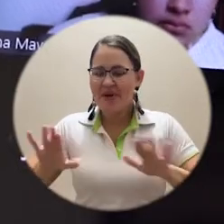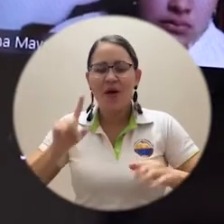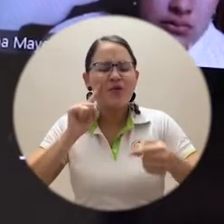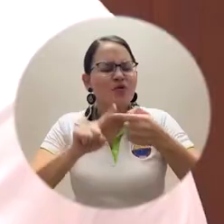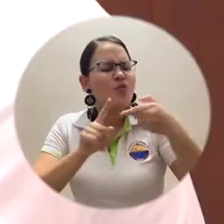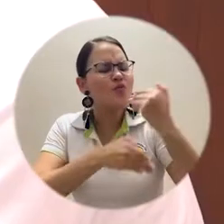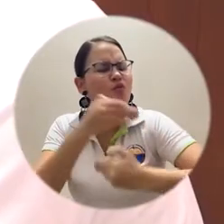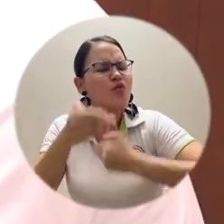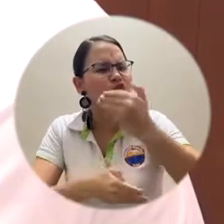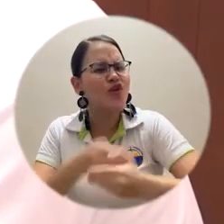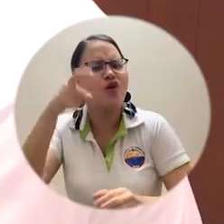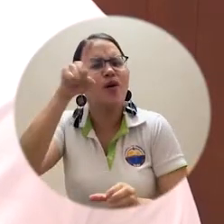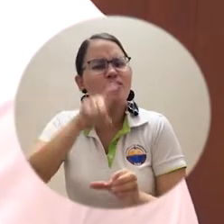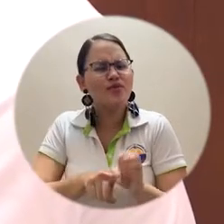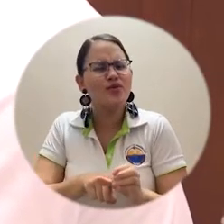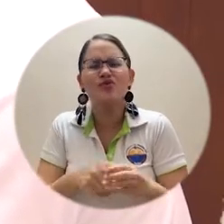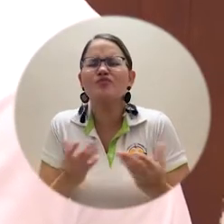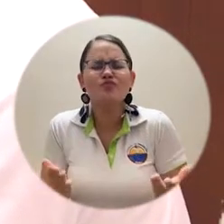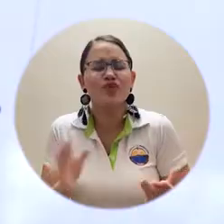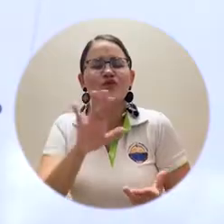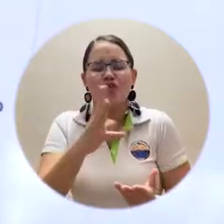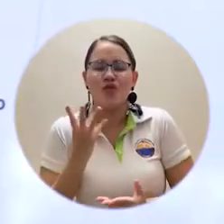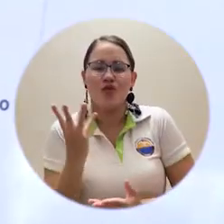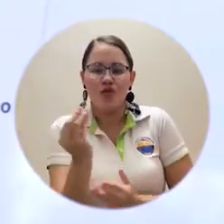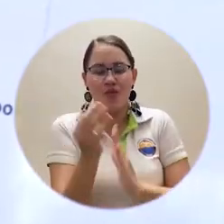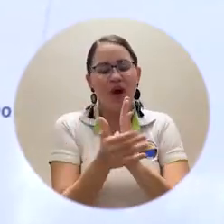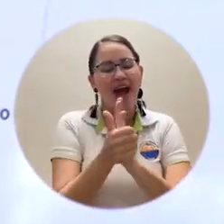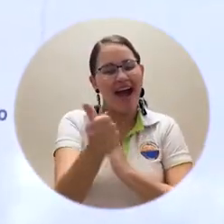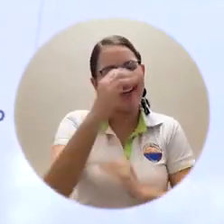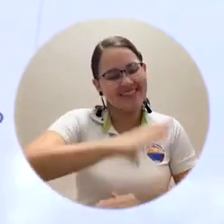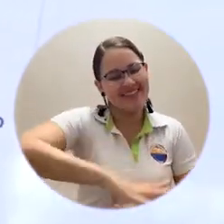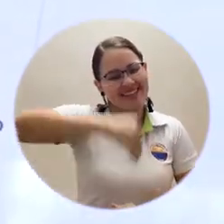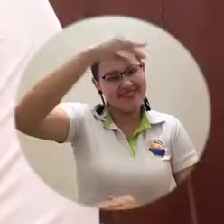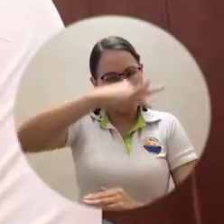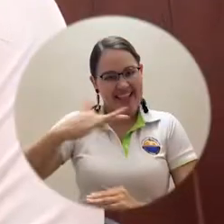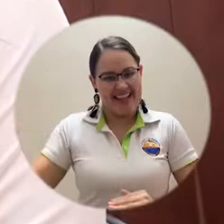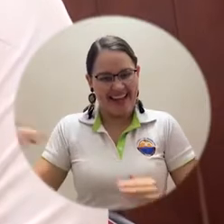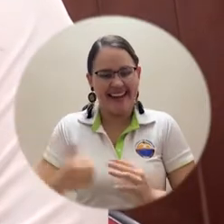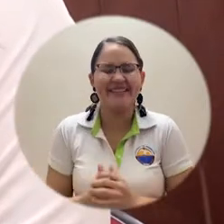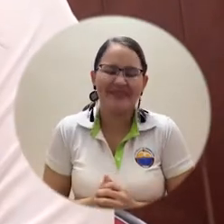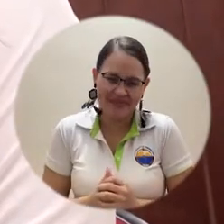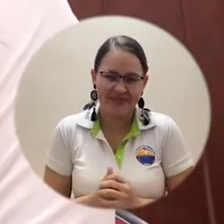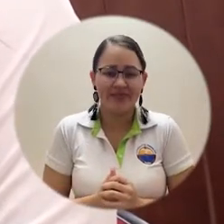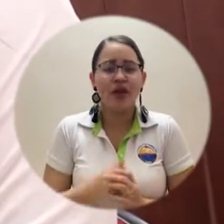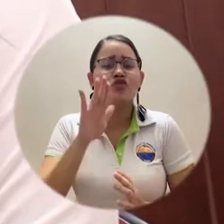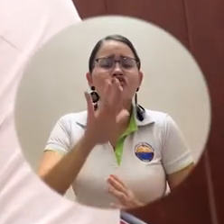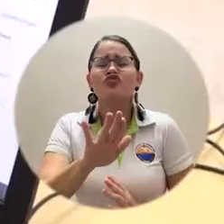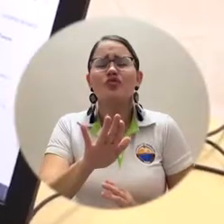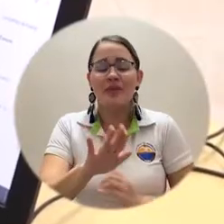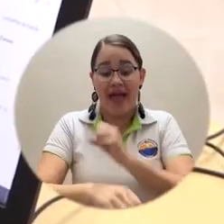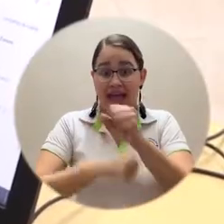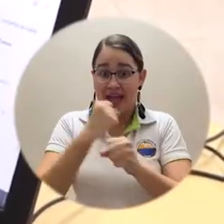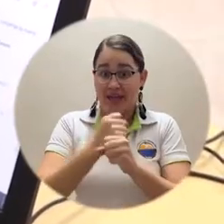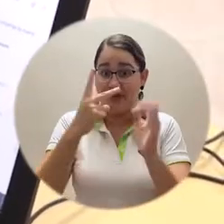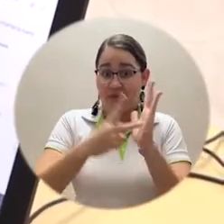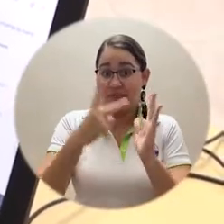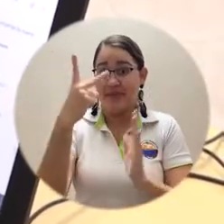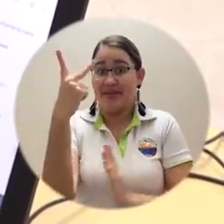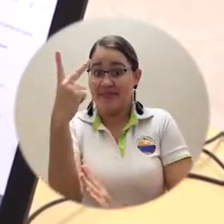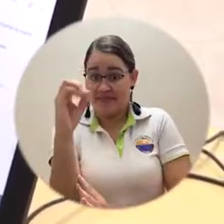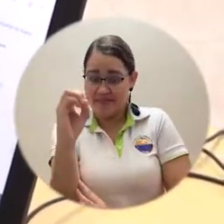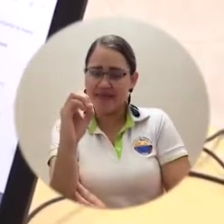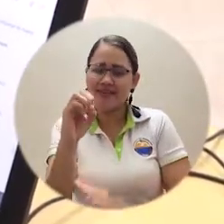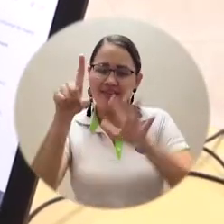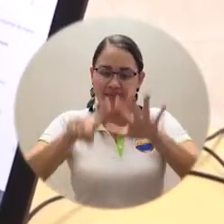Magdalena llevó a cabo con gran éxito el proceso de admisión para una nueva cohorte del programa Talento Magdalena en el periodo